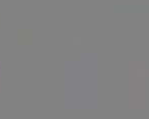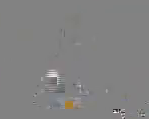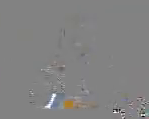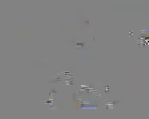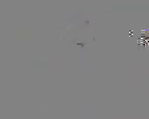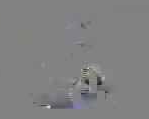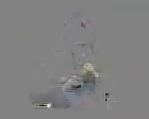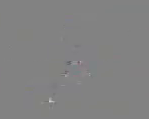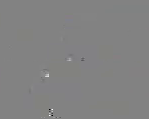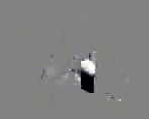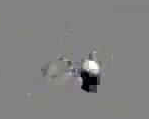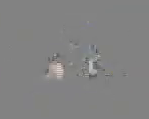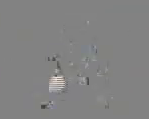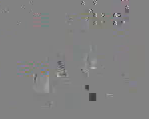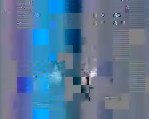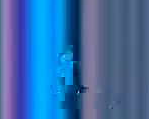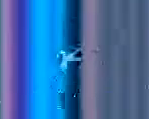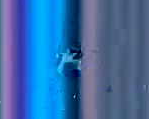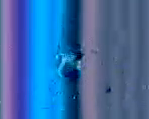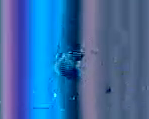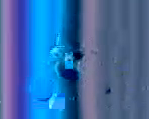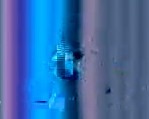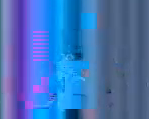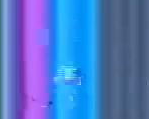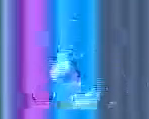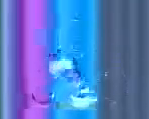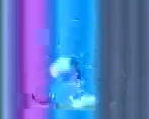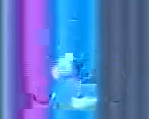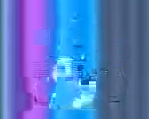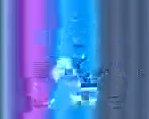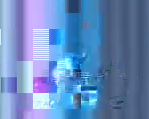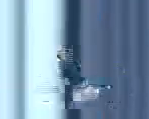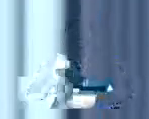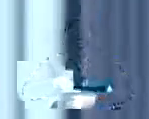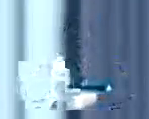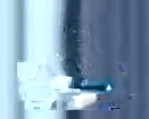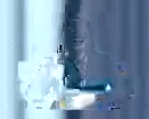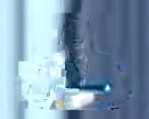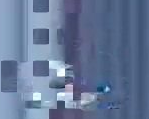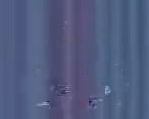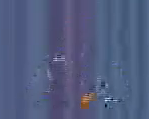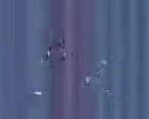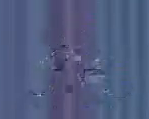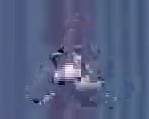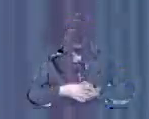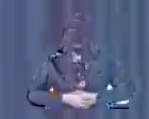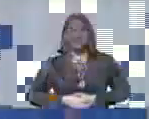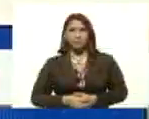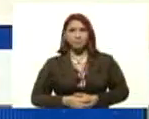en su salud, en sus medicinas, en sus pensiones, en sus bonos.